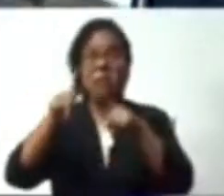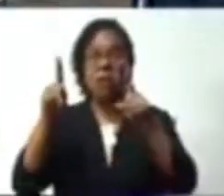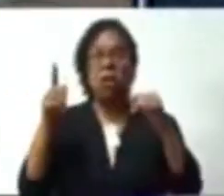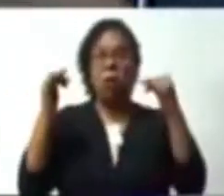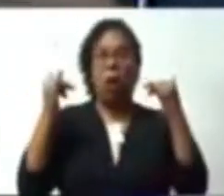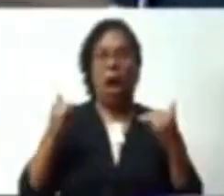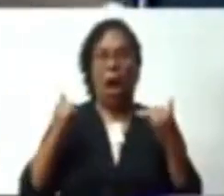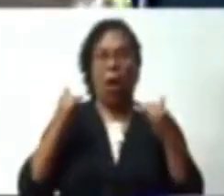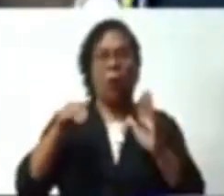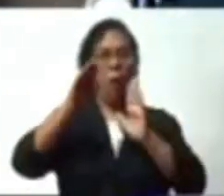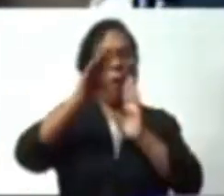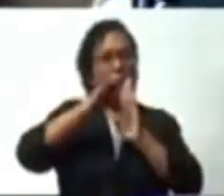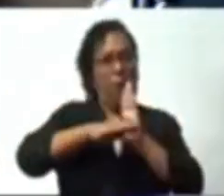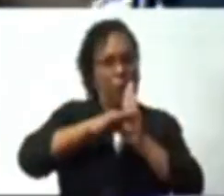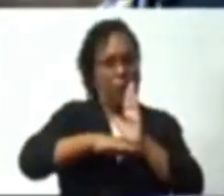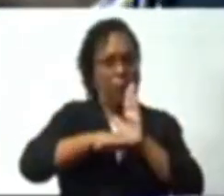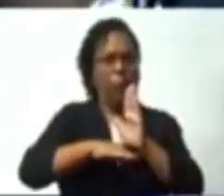inmediatamente